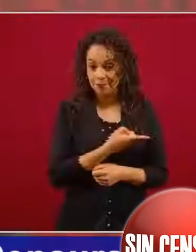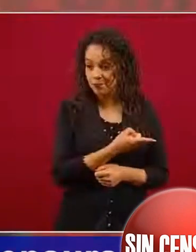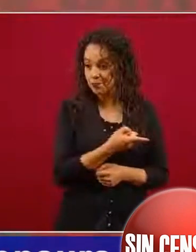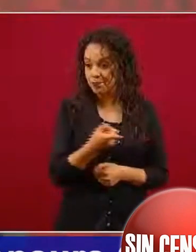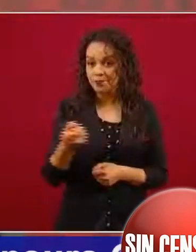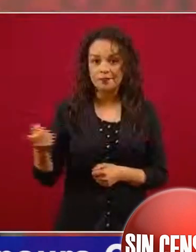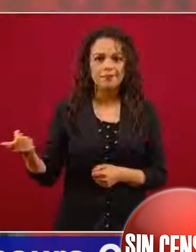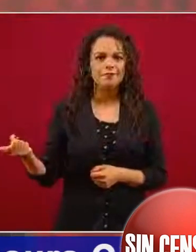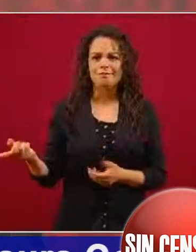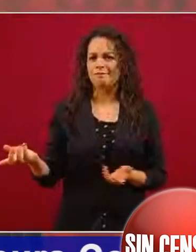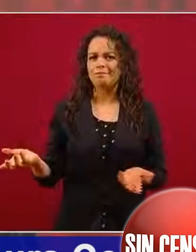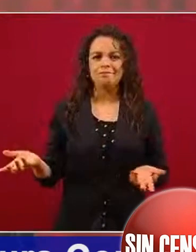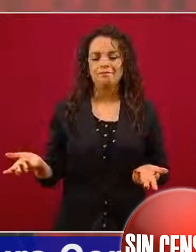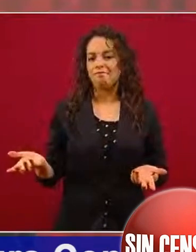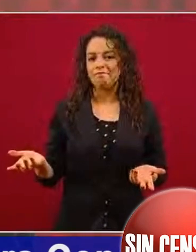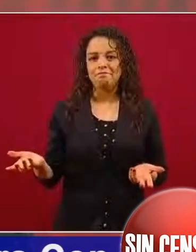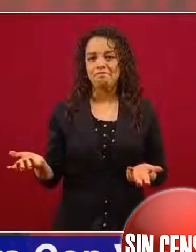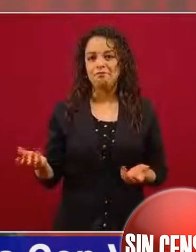vamos a